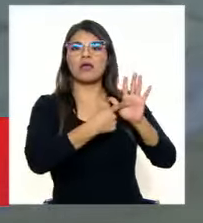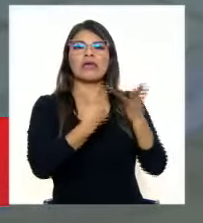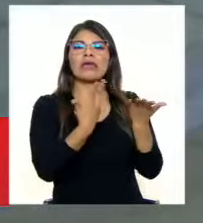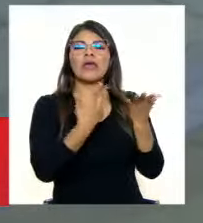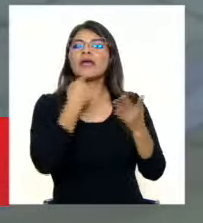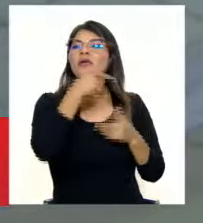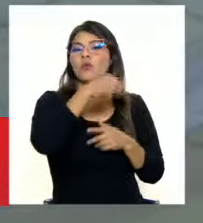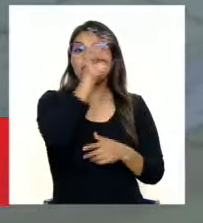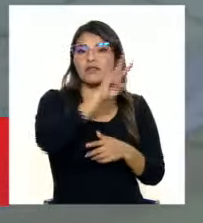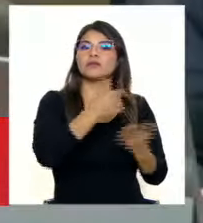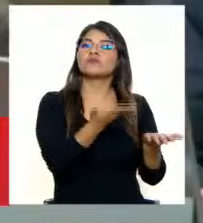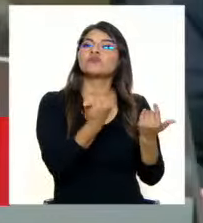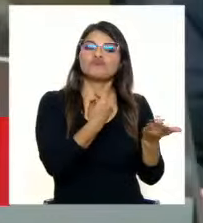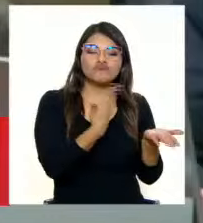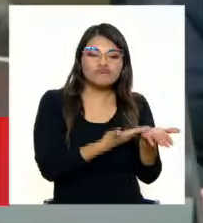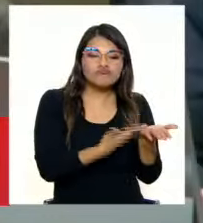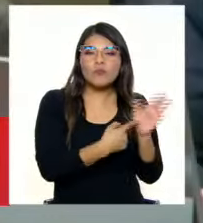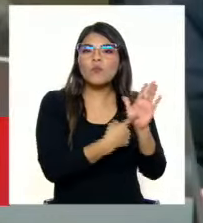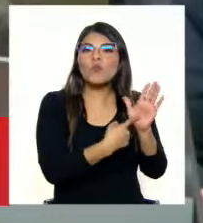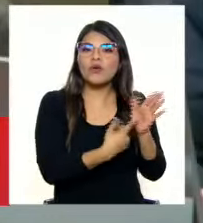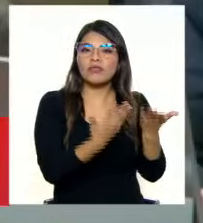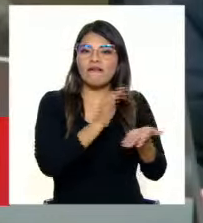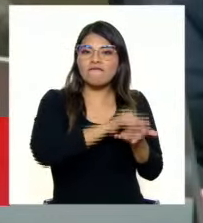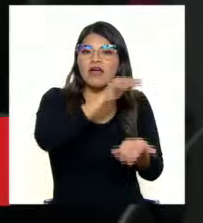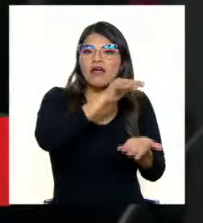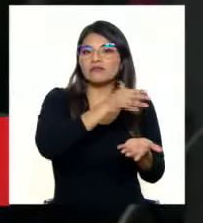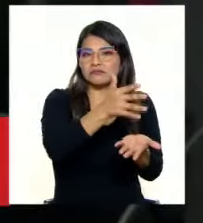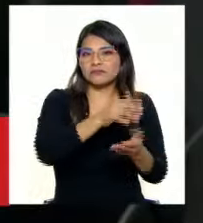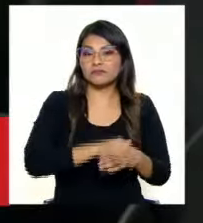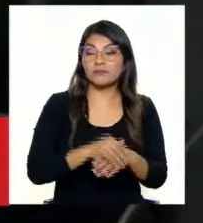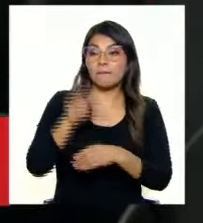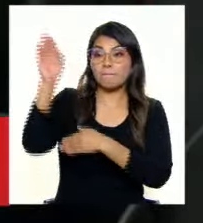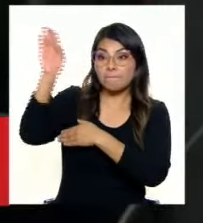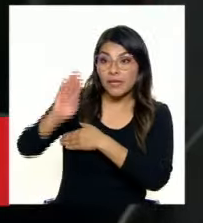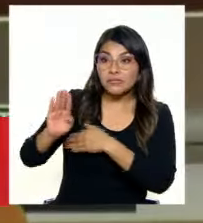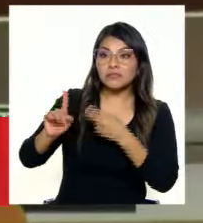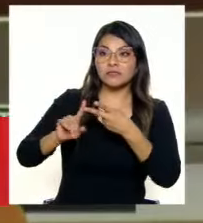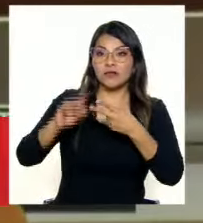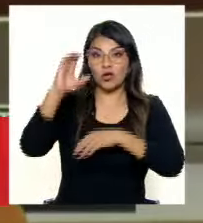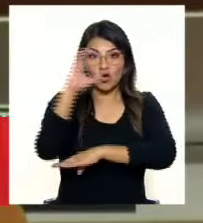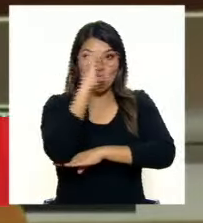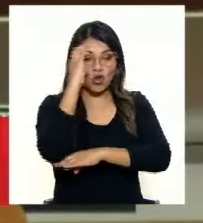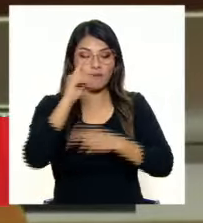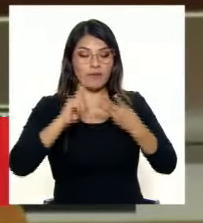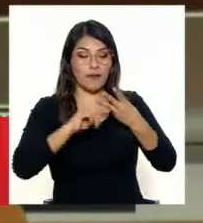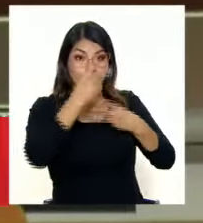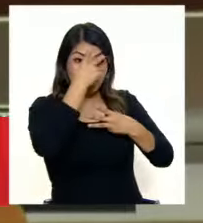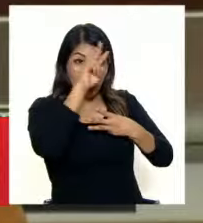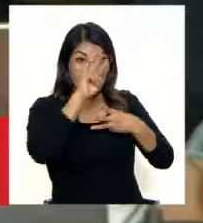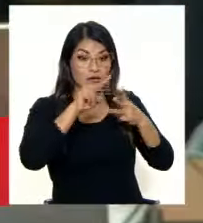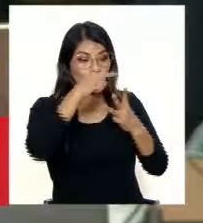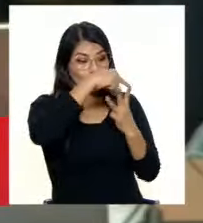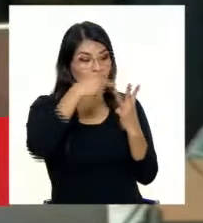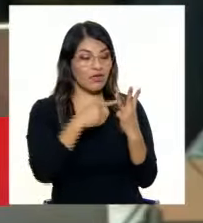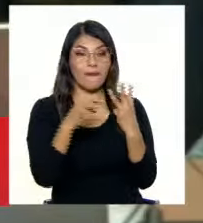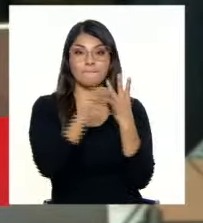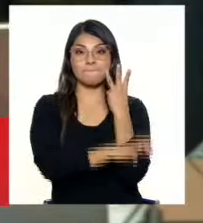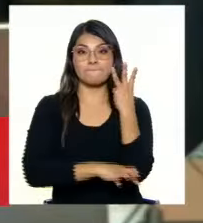las actas de votación electoral países como Brasil Colombia y México tomaron dicha